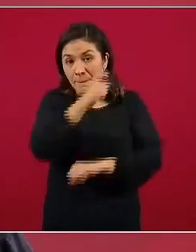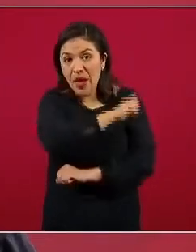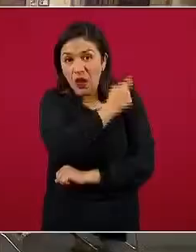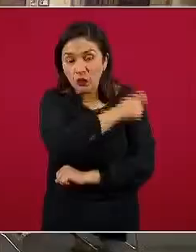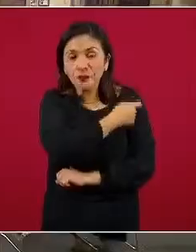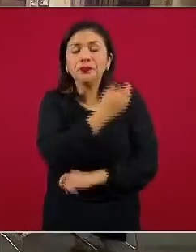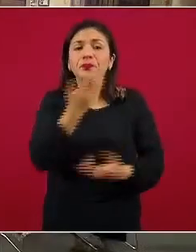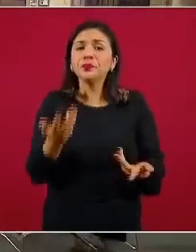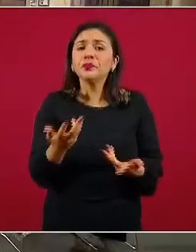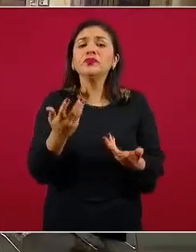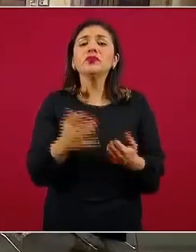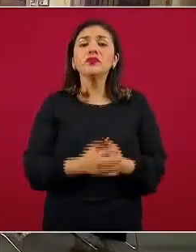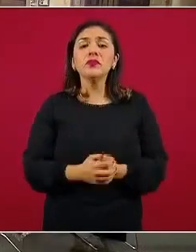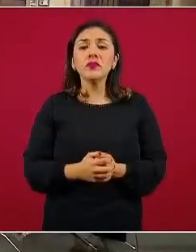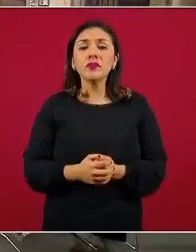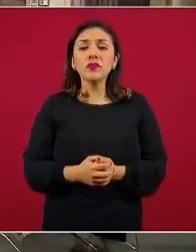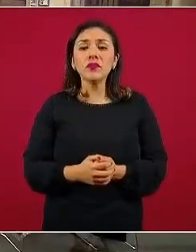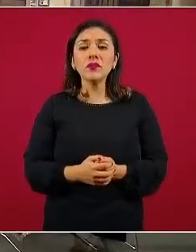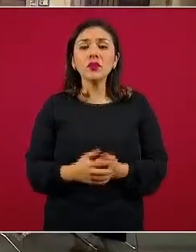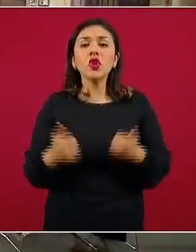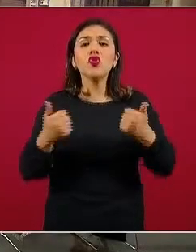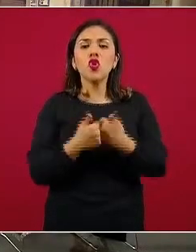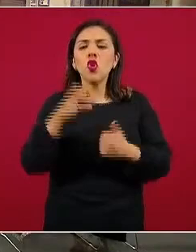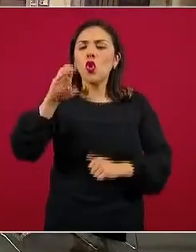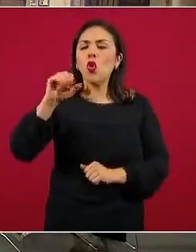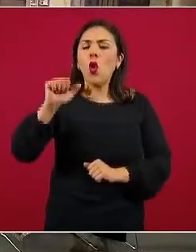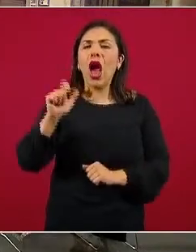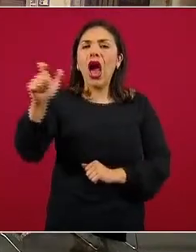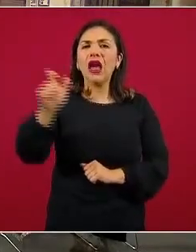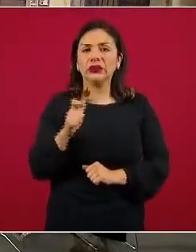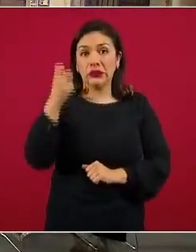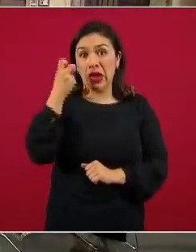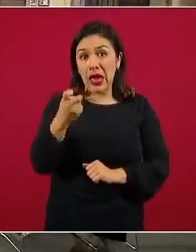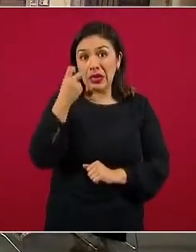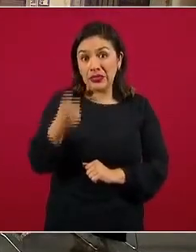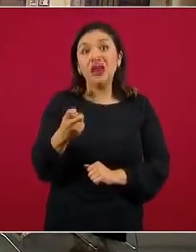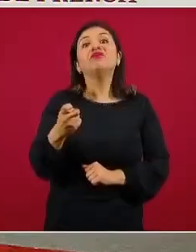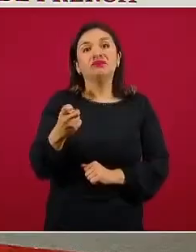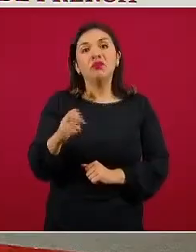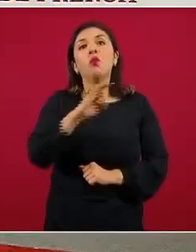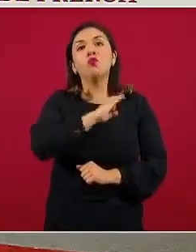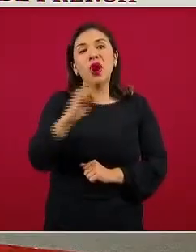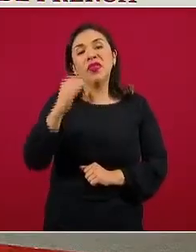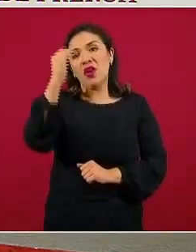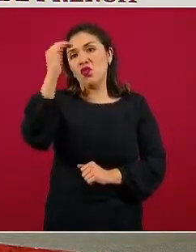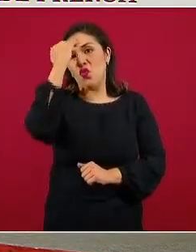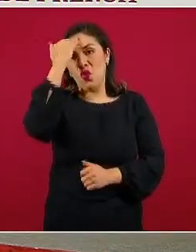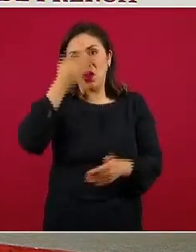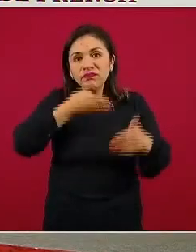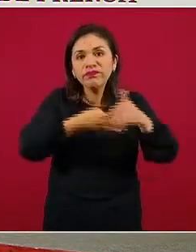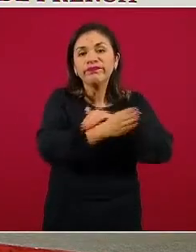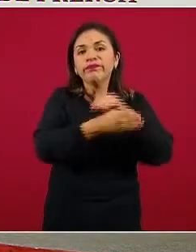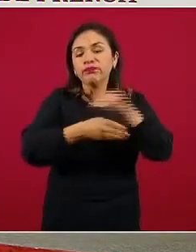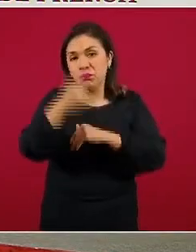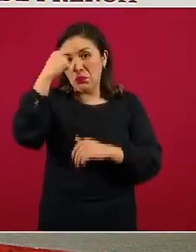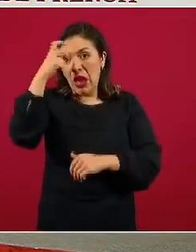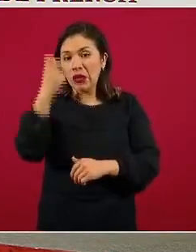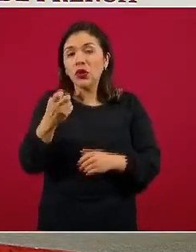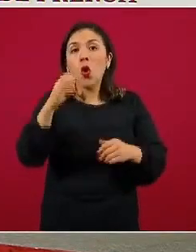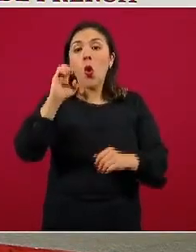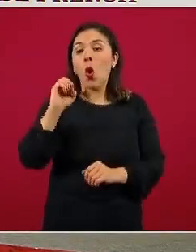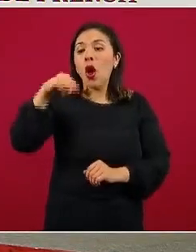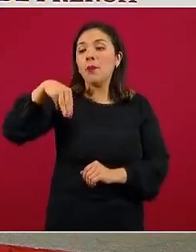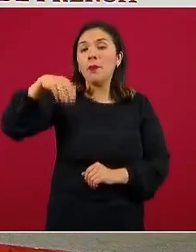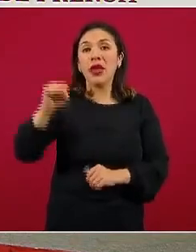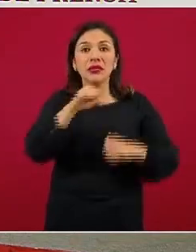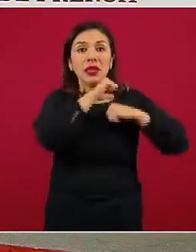y el componente de COVAX, ¿no?, que en su momento es la que nos va a dar acceso a través de las herramientas de la Organización Mundial de